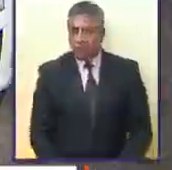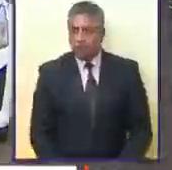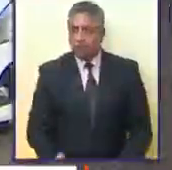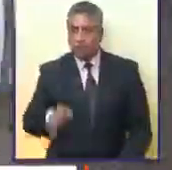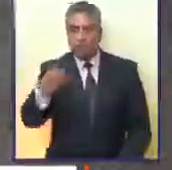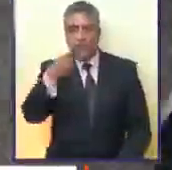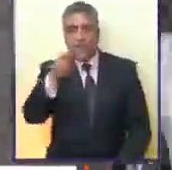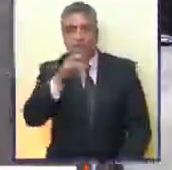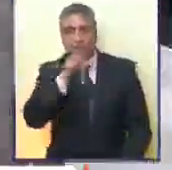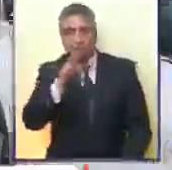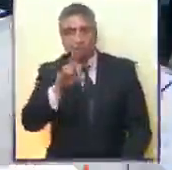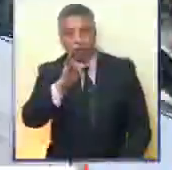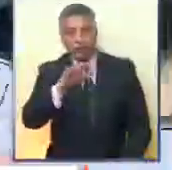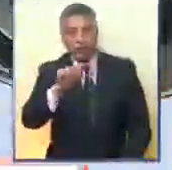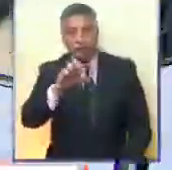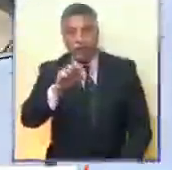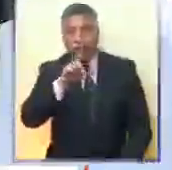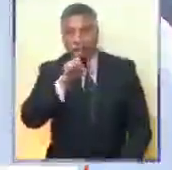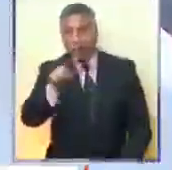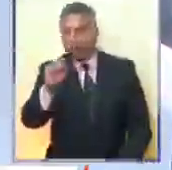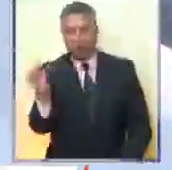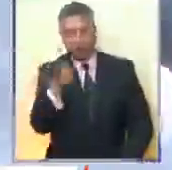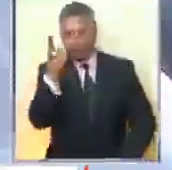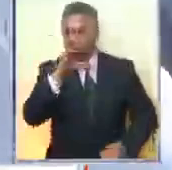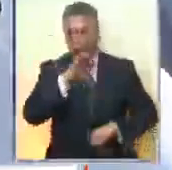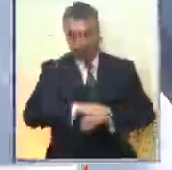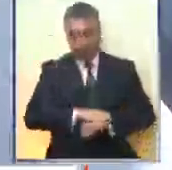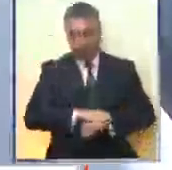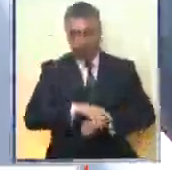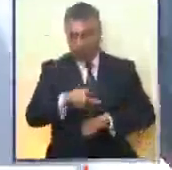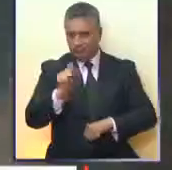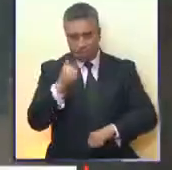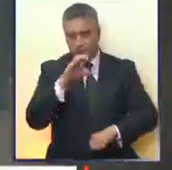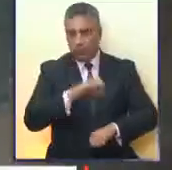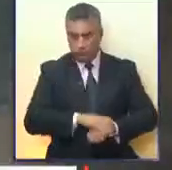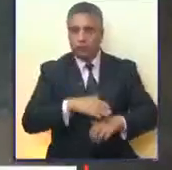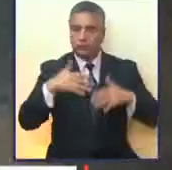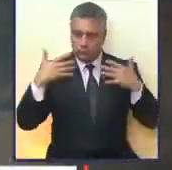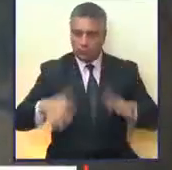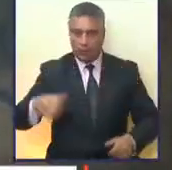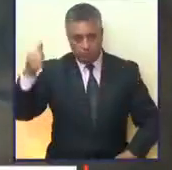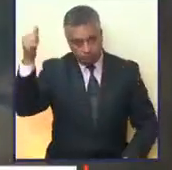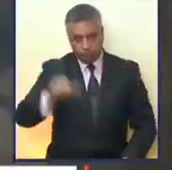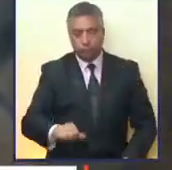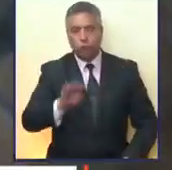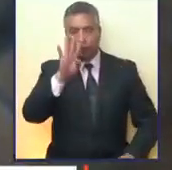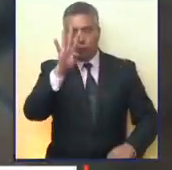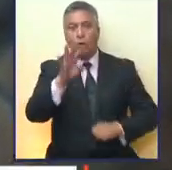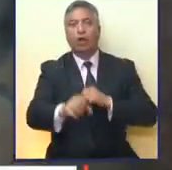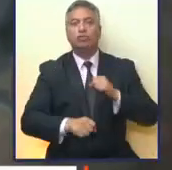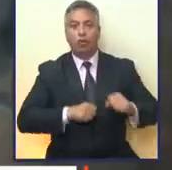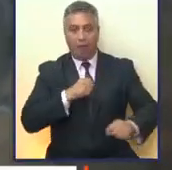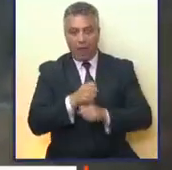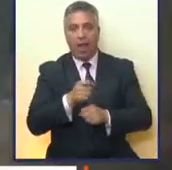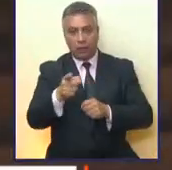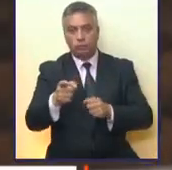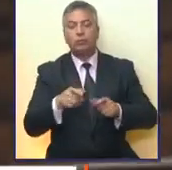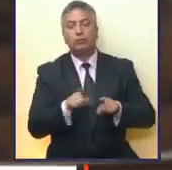Héctor Zapata Contreras fue el primer detenido por sustraer la espada y ya está condenado a 4 años de libertad